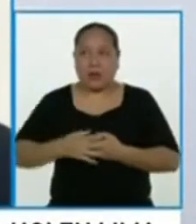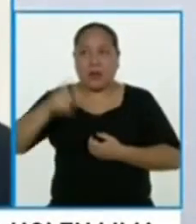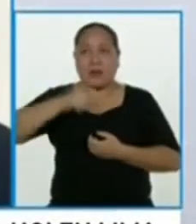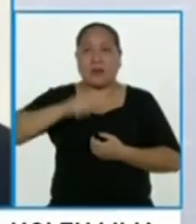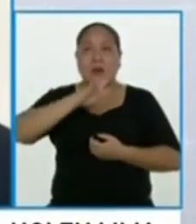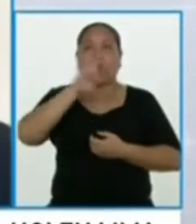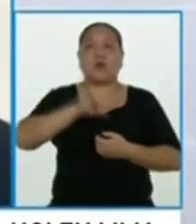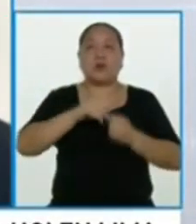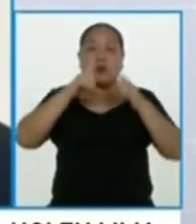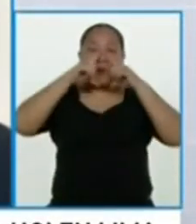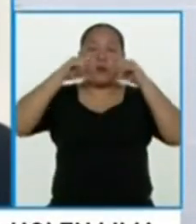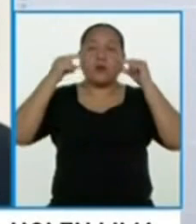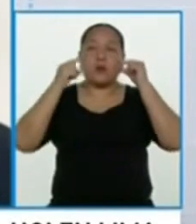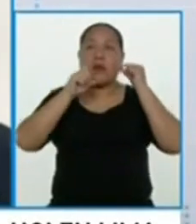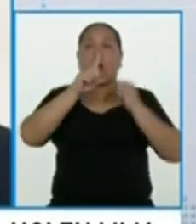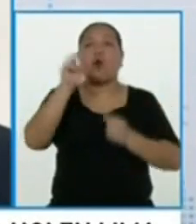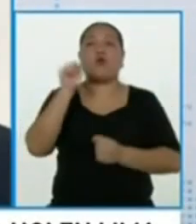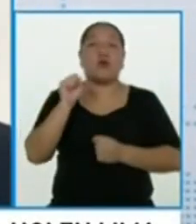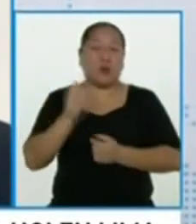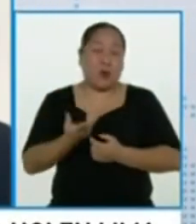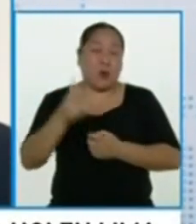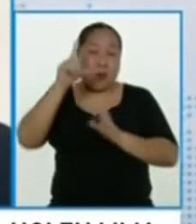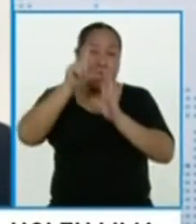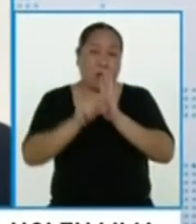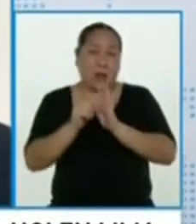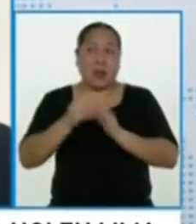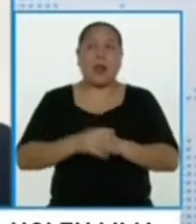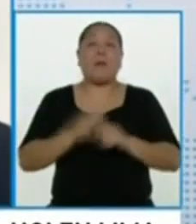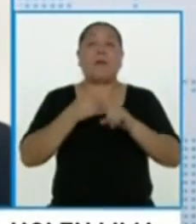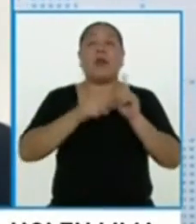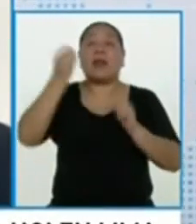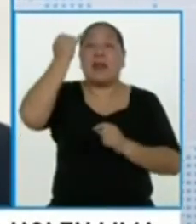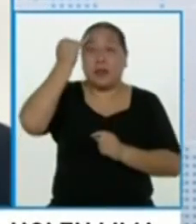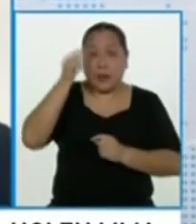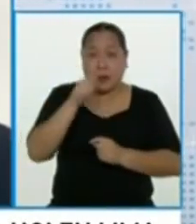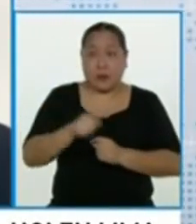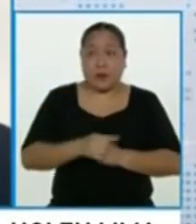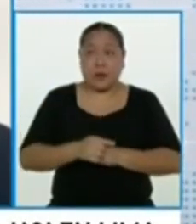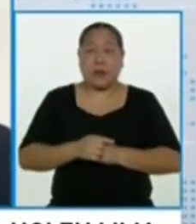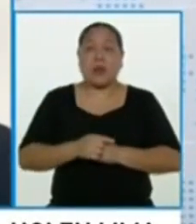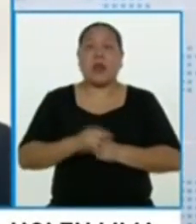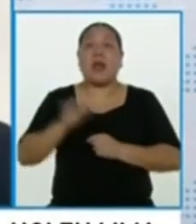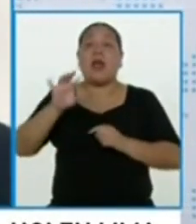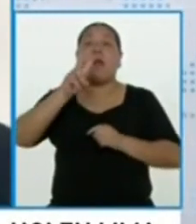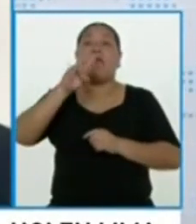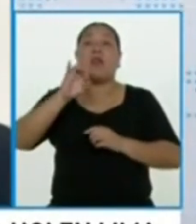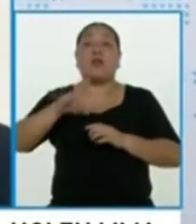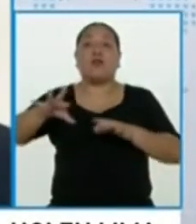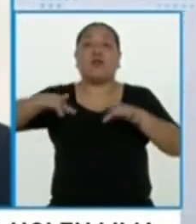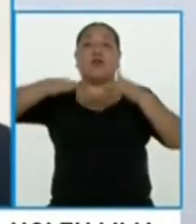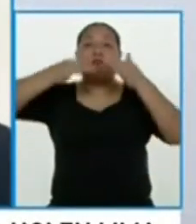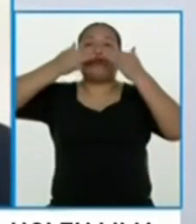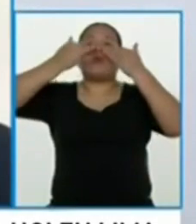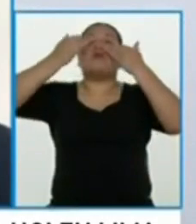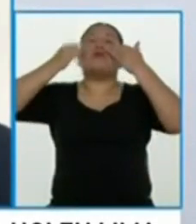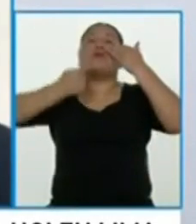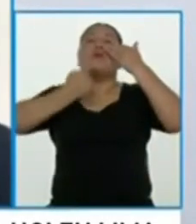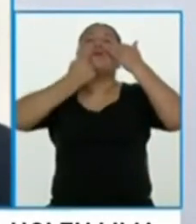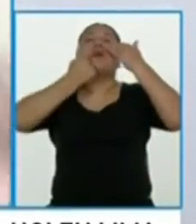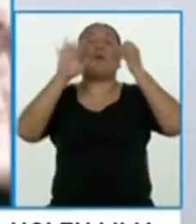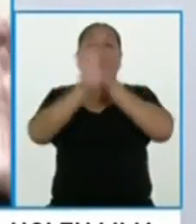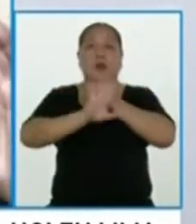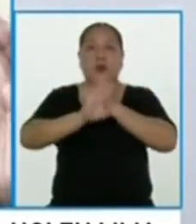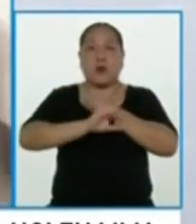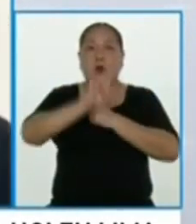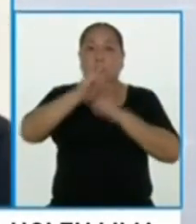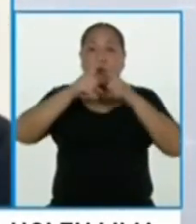usar las baratas. ¿Cuáles son las baratas? Las otras alternativas. Muy bien. Pero la idea es, el virus entra por la nariz y la boca, protégete. Si vas a usar tu